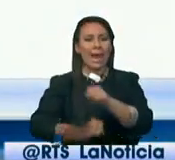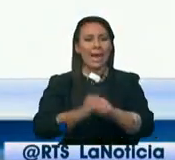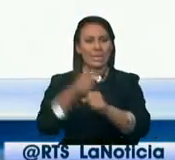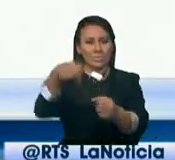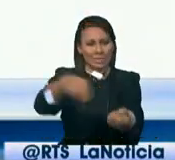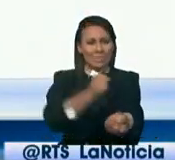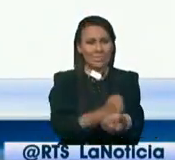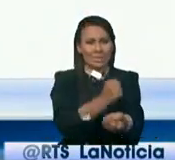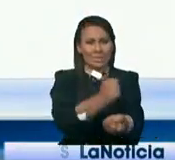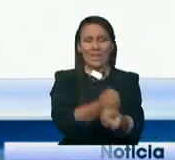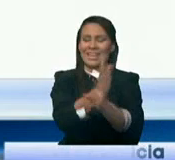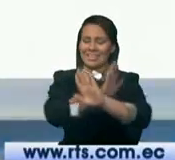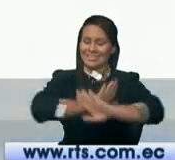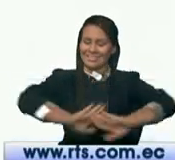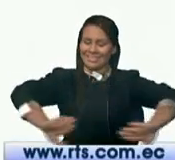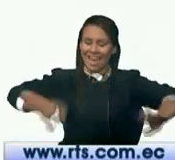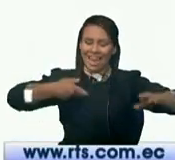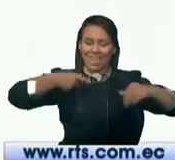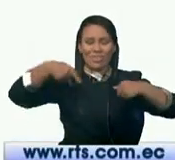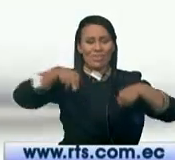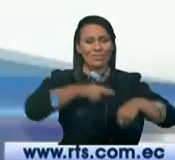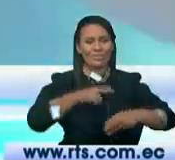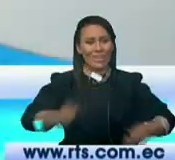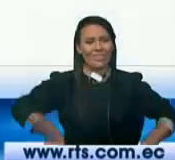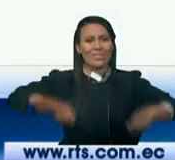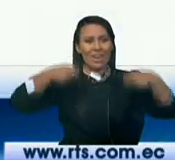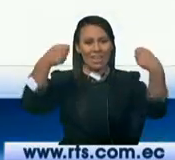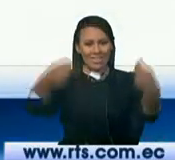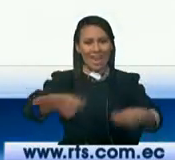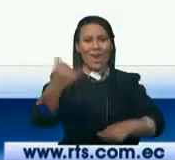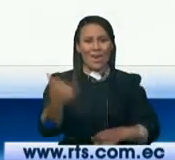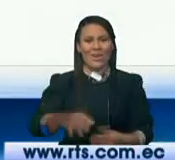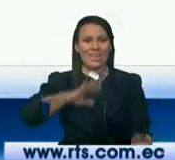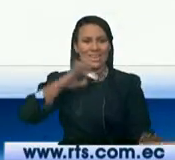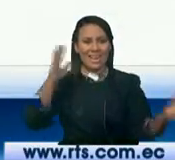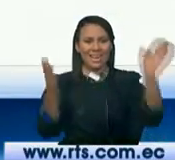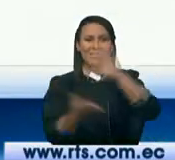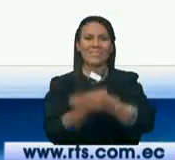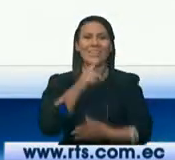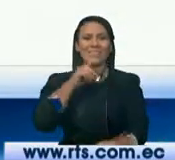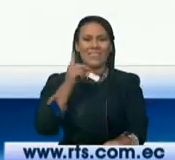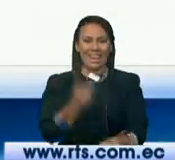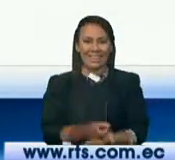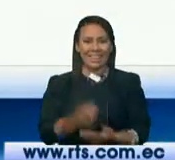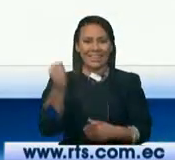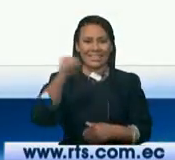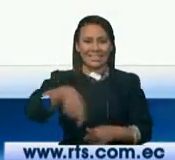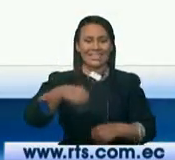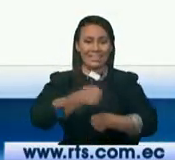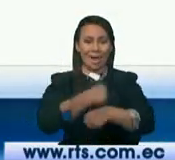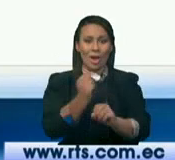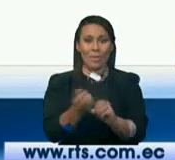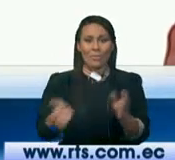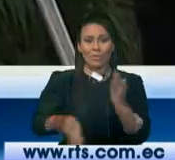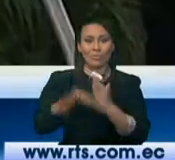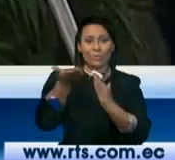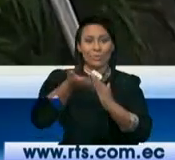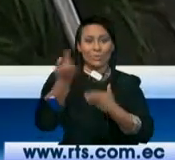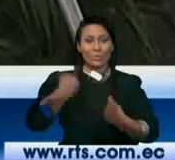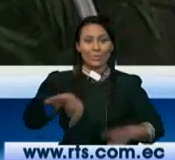tenga finalmente el alcantarillado sanitario, hoy se empieza a convertir en una realidad. Esta obra que hoy